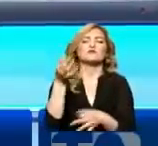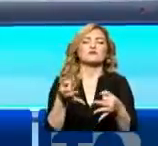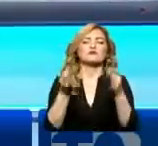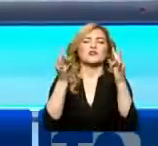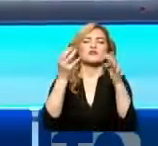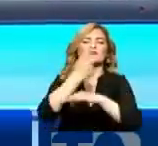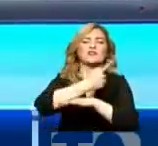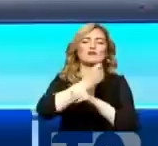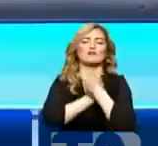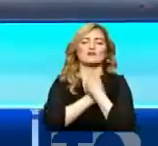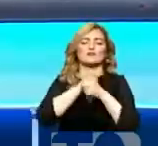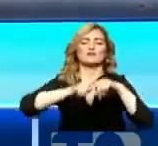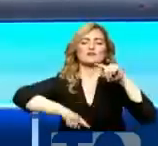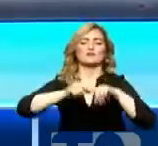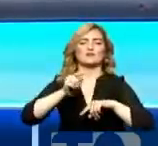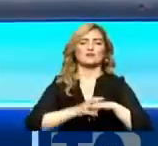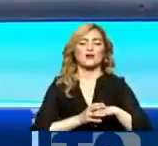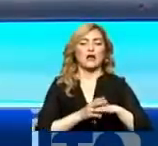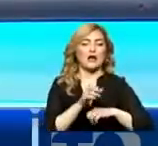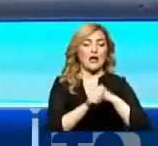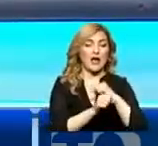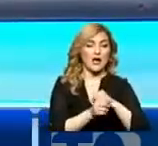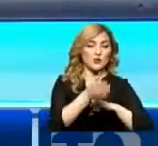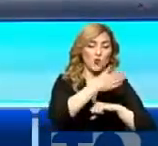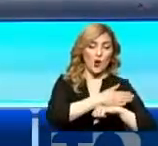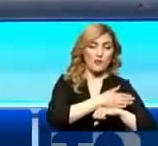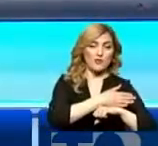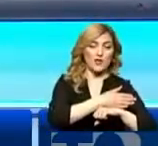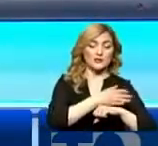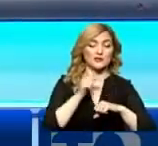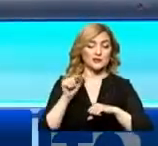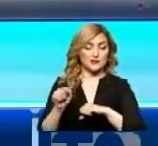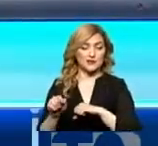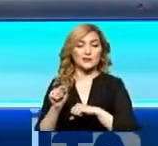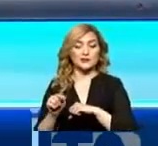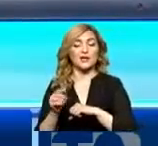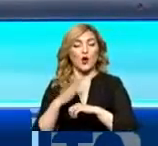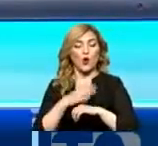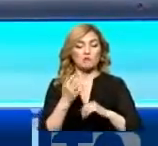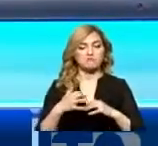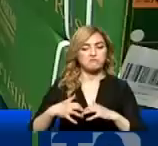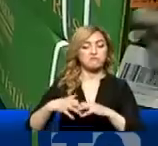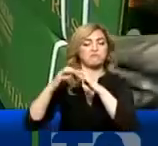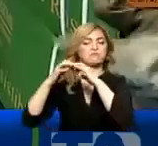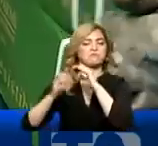un incremento respecto al año pasado, sin embargo, el precio disminuyó.